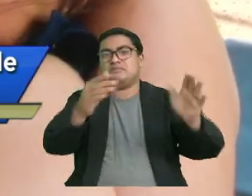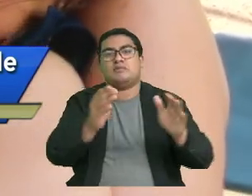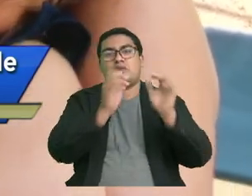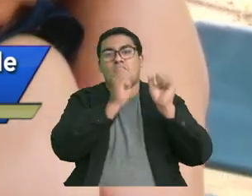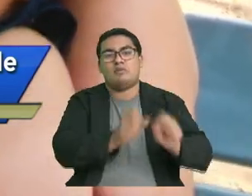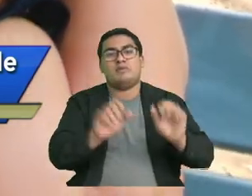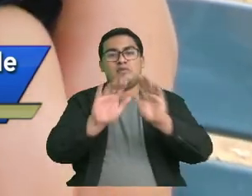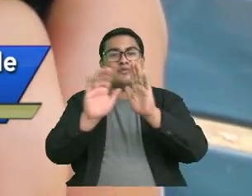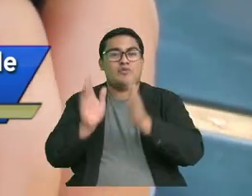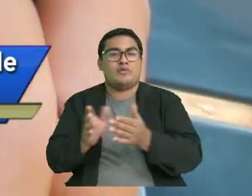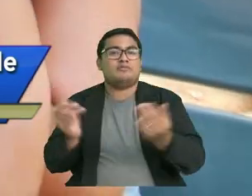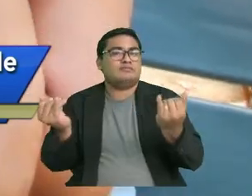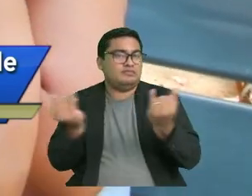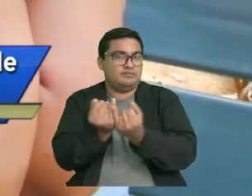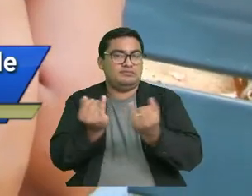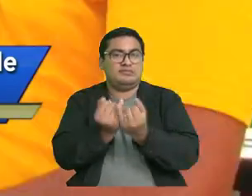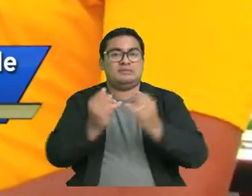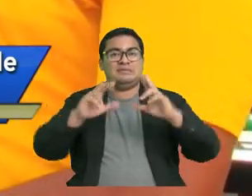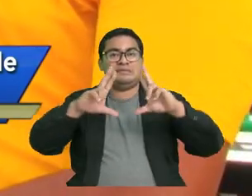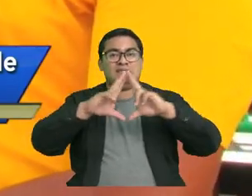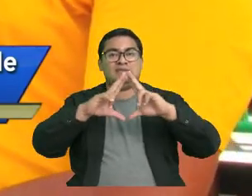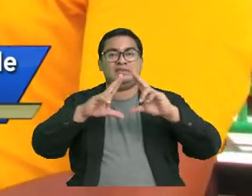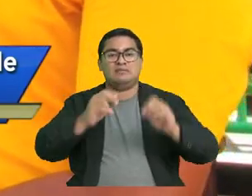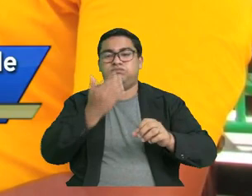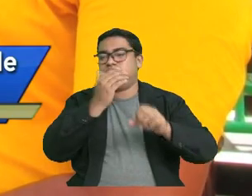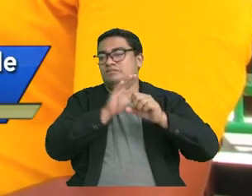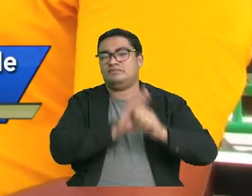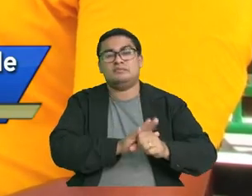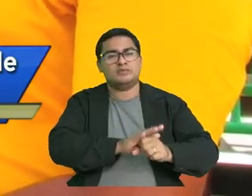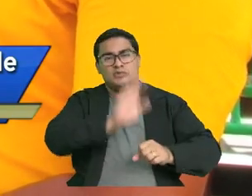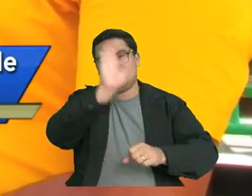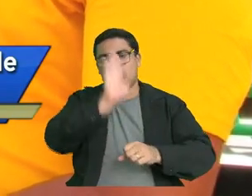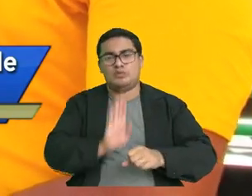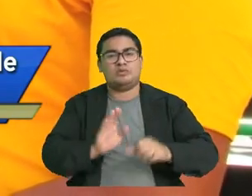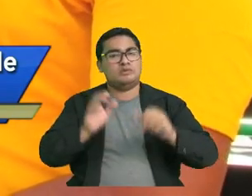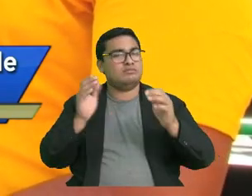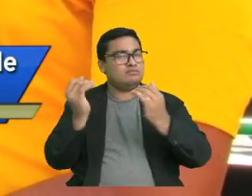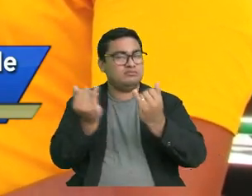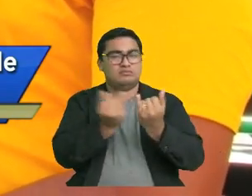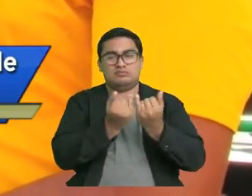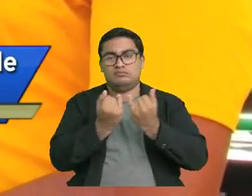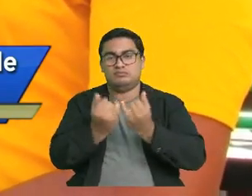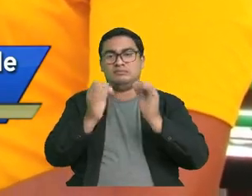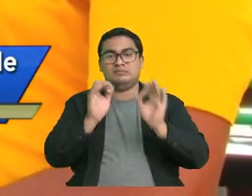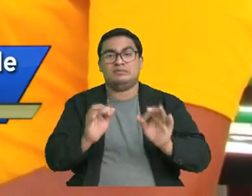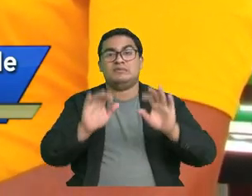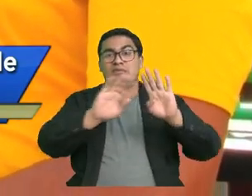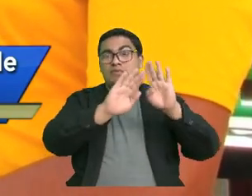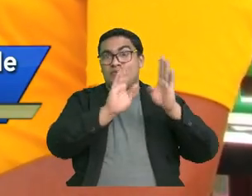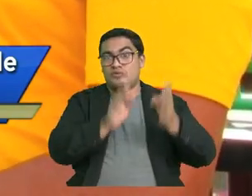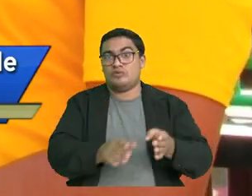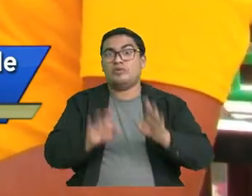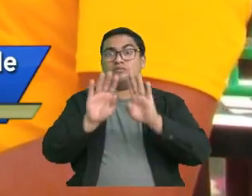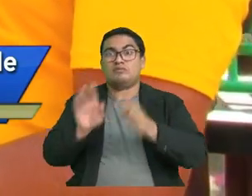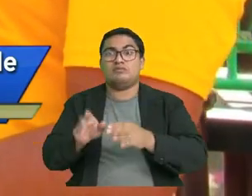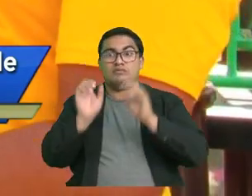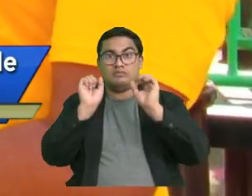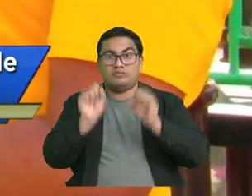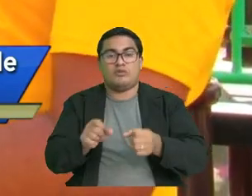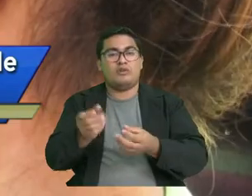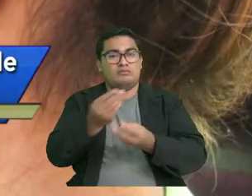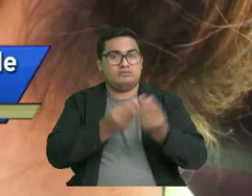y la equidad de género en este país sin discriminación. Y comenzamos nosotras las mujeres también a tener acceso a los